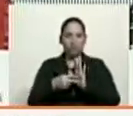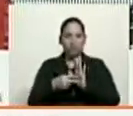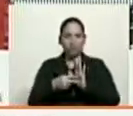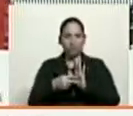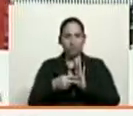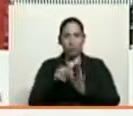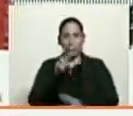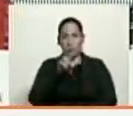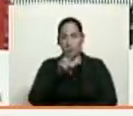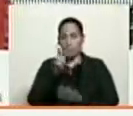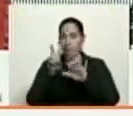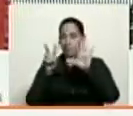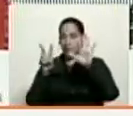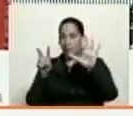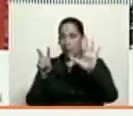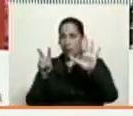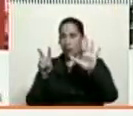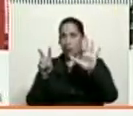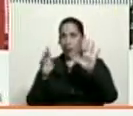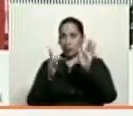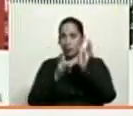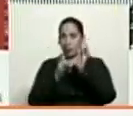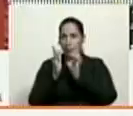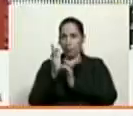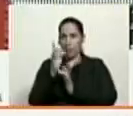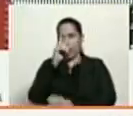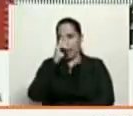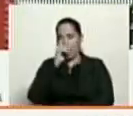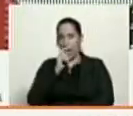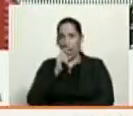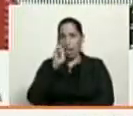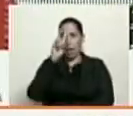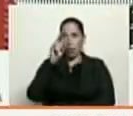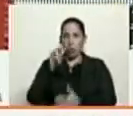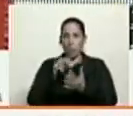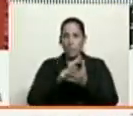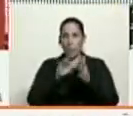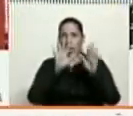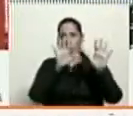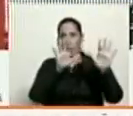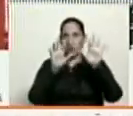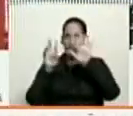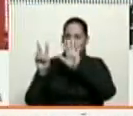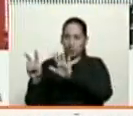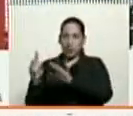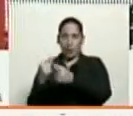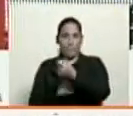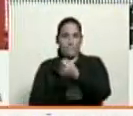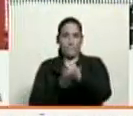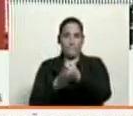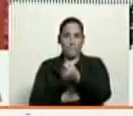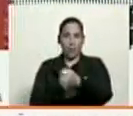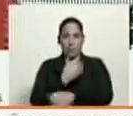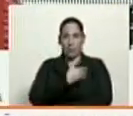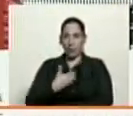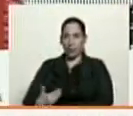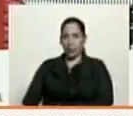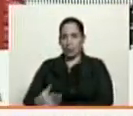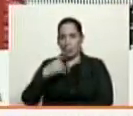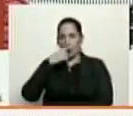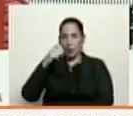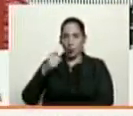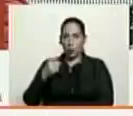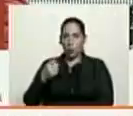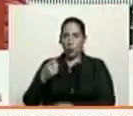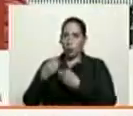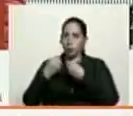El 27 de abril del año 2017, el hermano presidente Nicolás Maduro mandó una